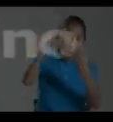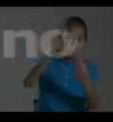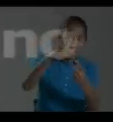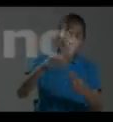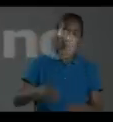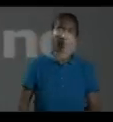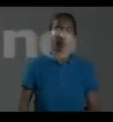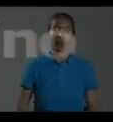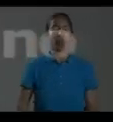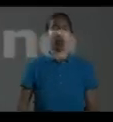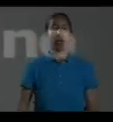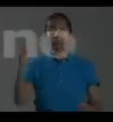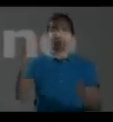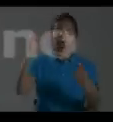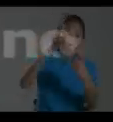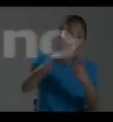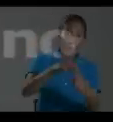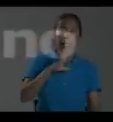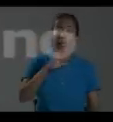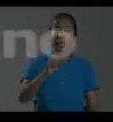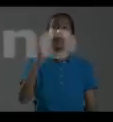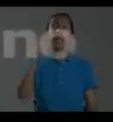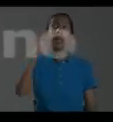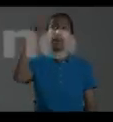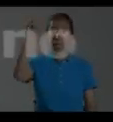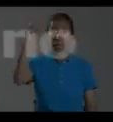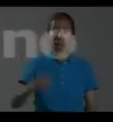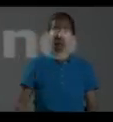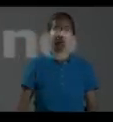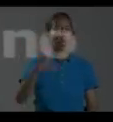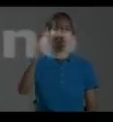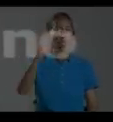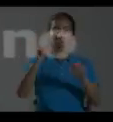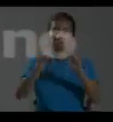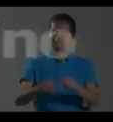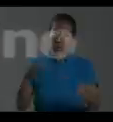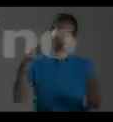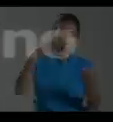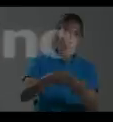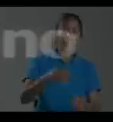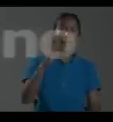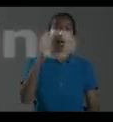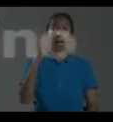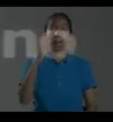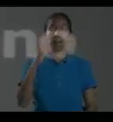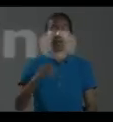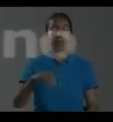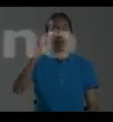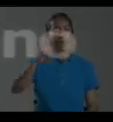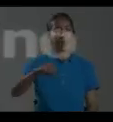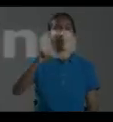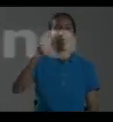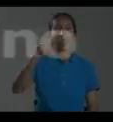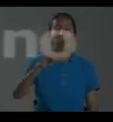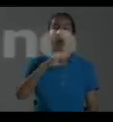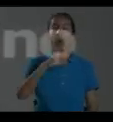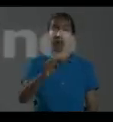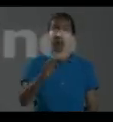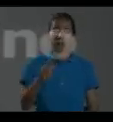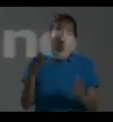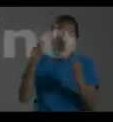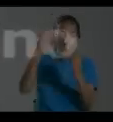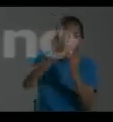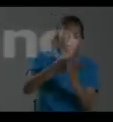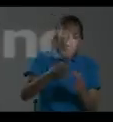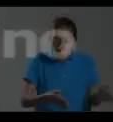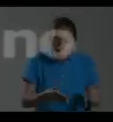La meta es el Padre, y no se puede llegar al Padre si no es por medio del camino, y